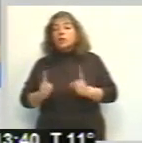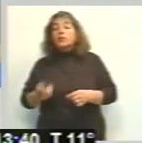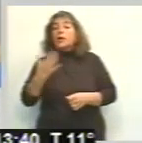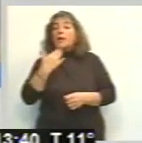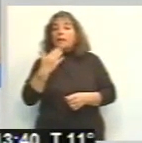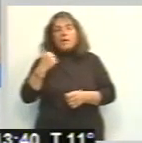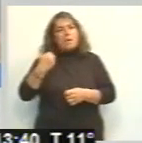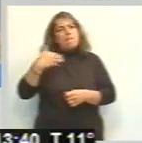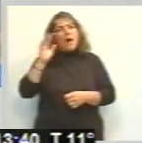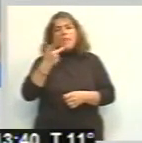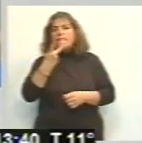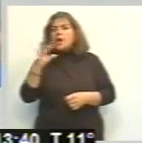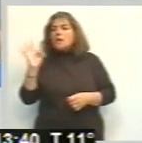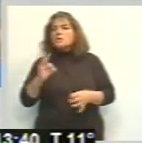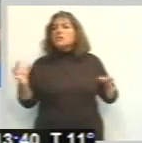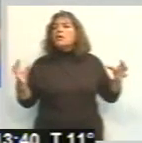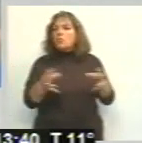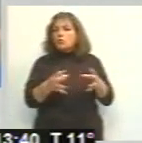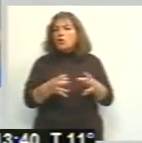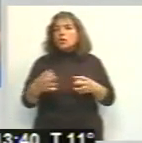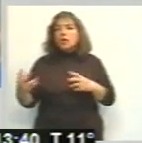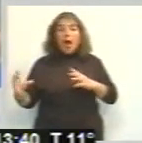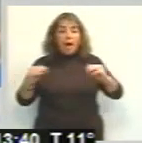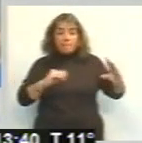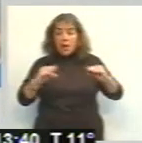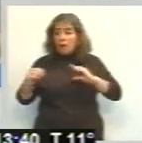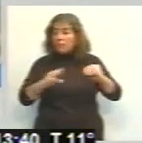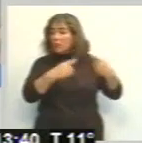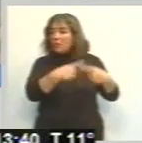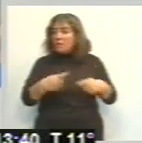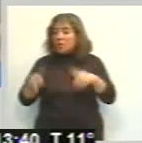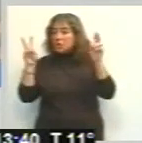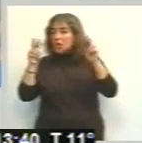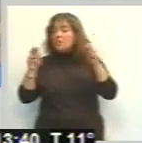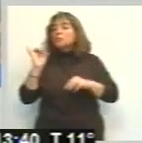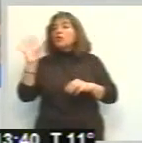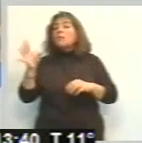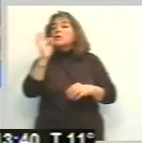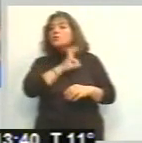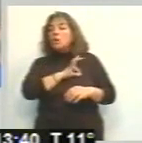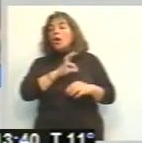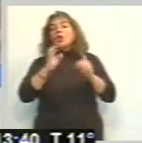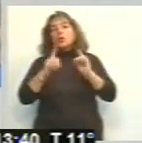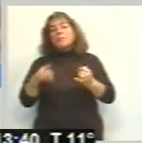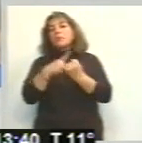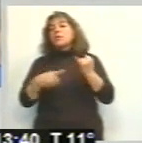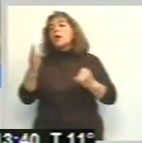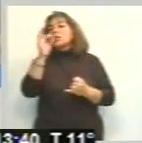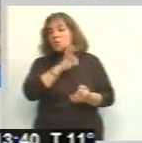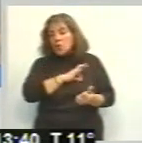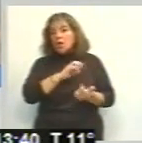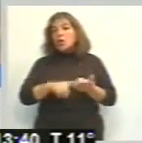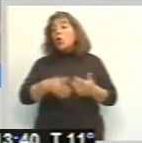más de 20 reuniones, dialogando sobre diversos temas, no solo salarial, sino aguinaldo,